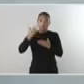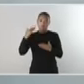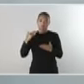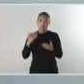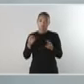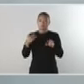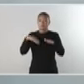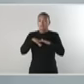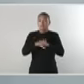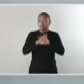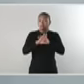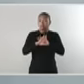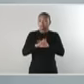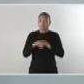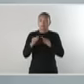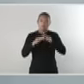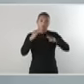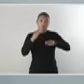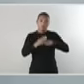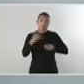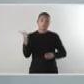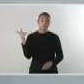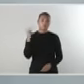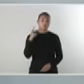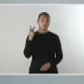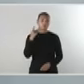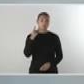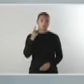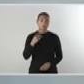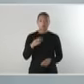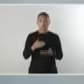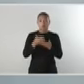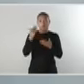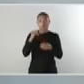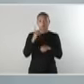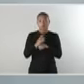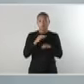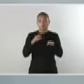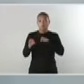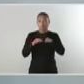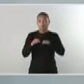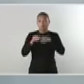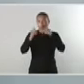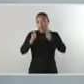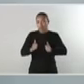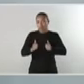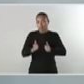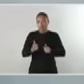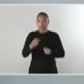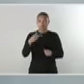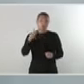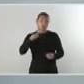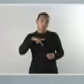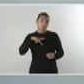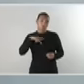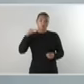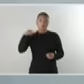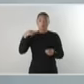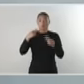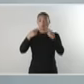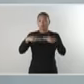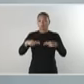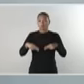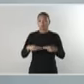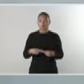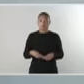entrar en materia de política estuve presente y trabajando en mi negocio soy